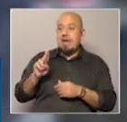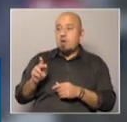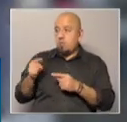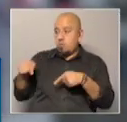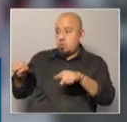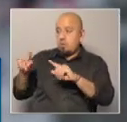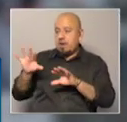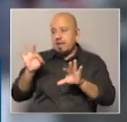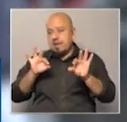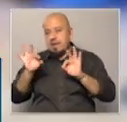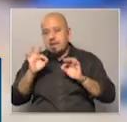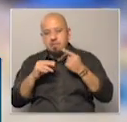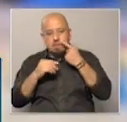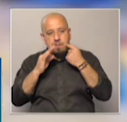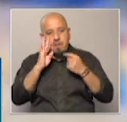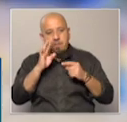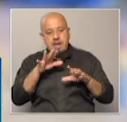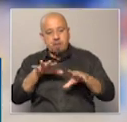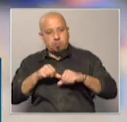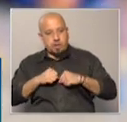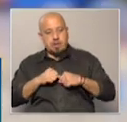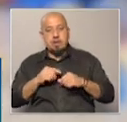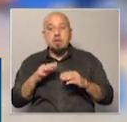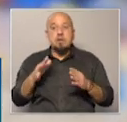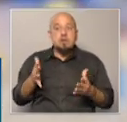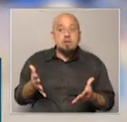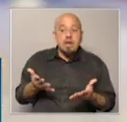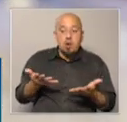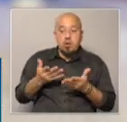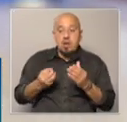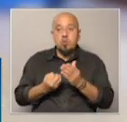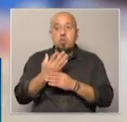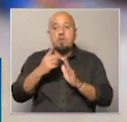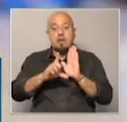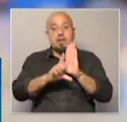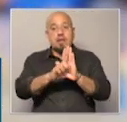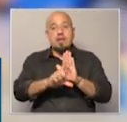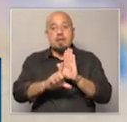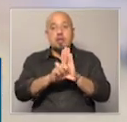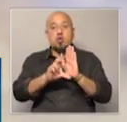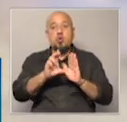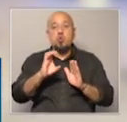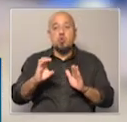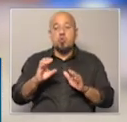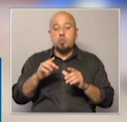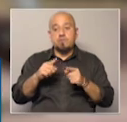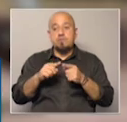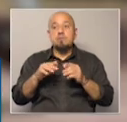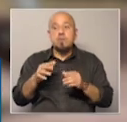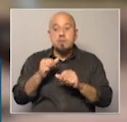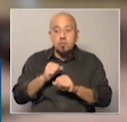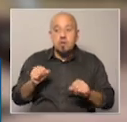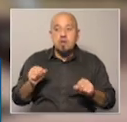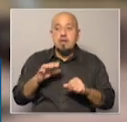padres adoptantes. El temor que tenían los padres adoptantes es que con la nueva legislación, esta última de modificación de régimen de adopciones,